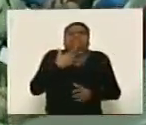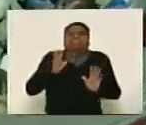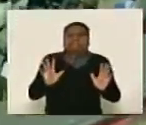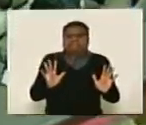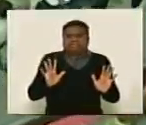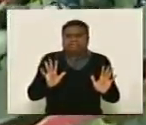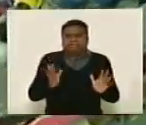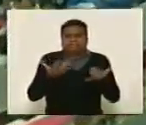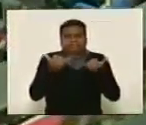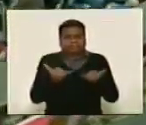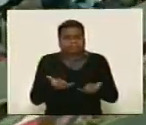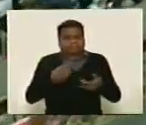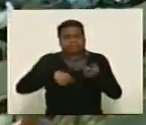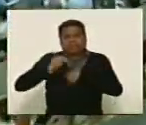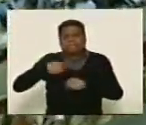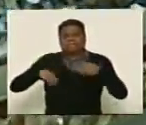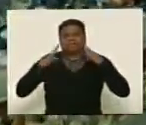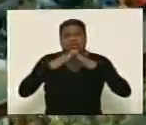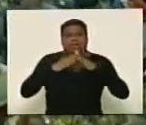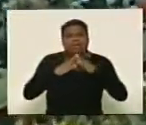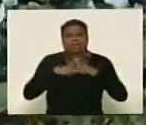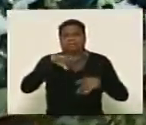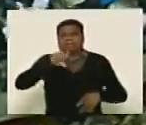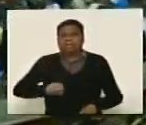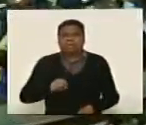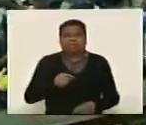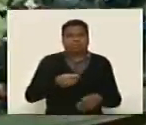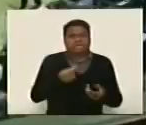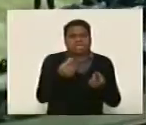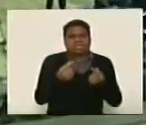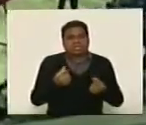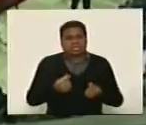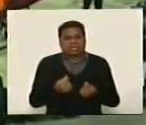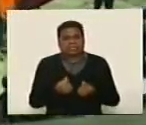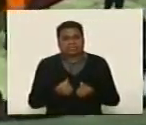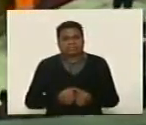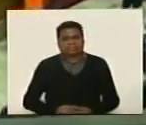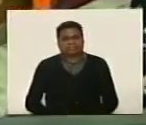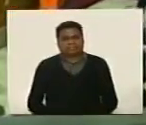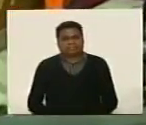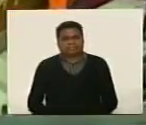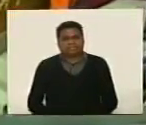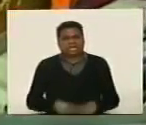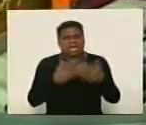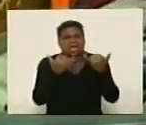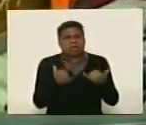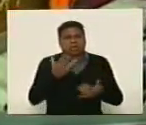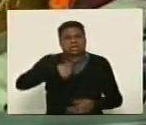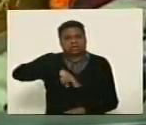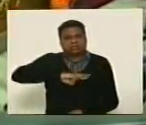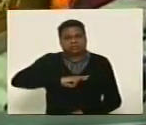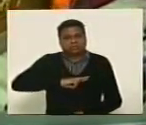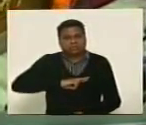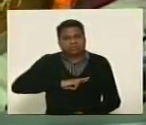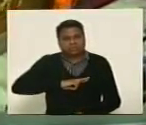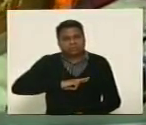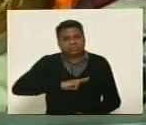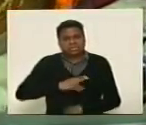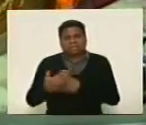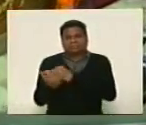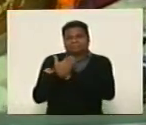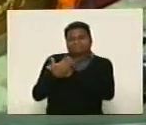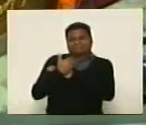mi apartamento, vendo mi casa y pongo el dinero en la banca internacional y es bloqueado. O sea que somos víctimas del ataque